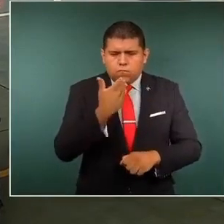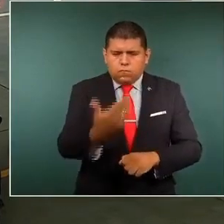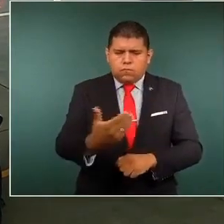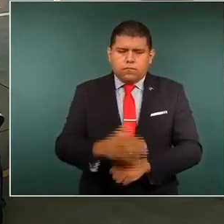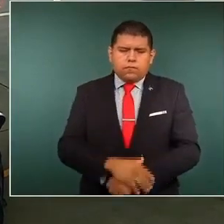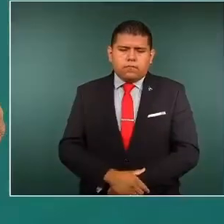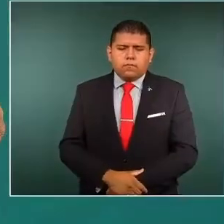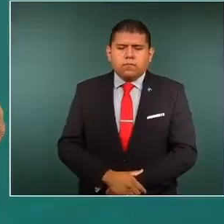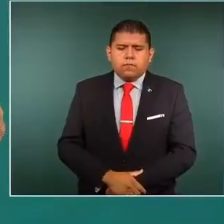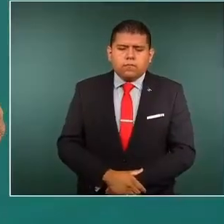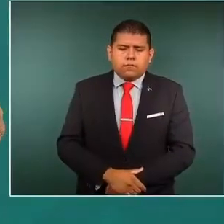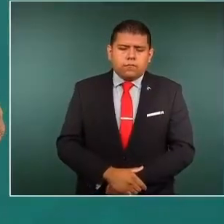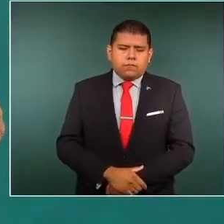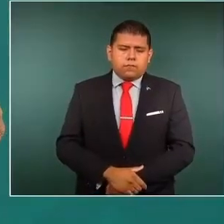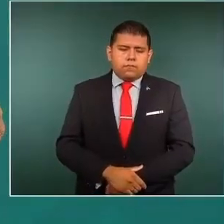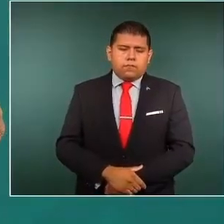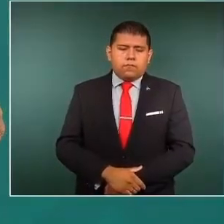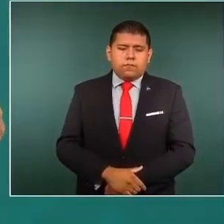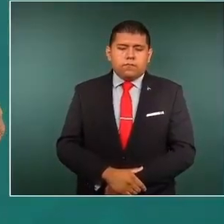porque